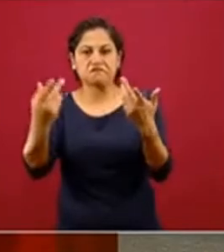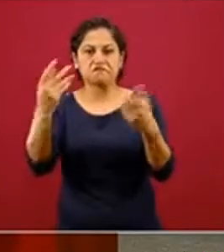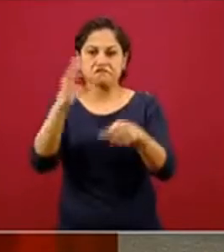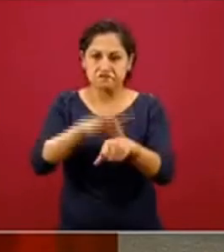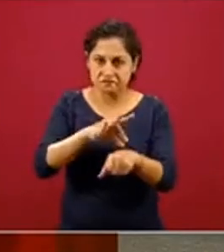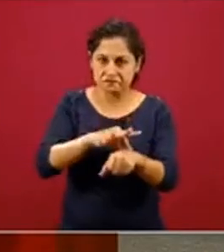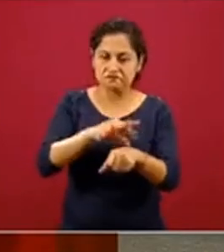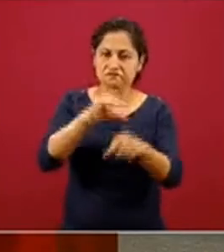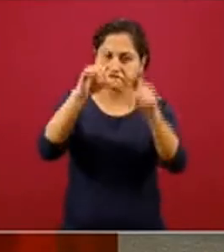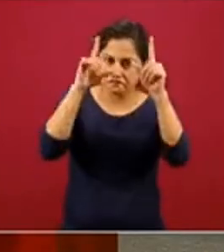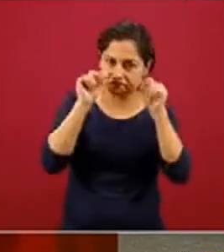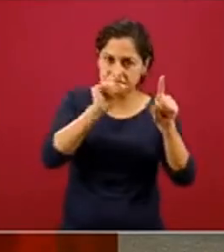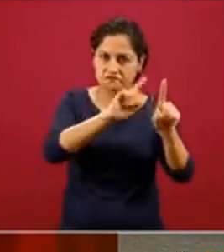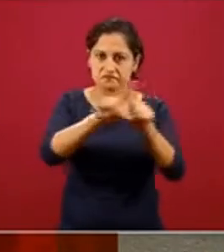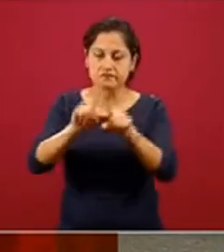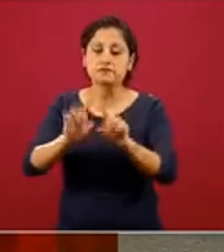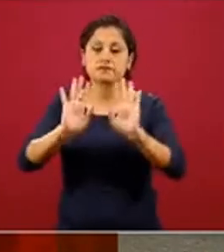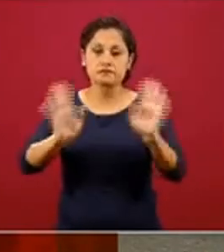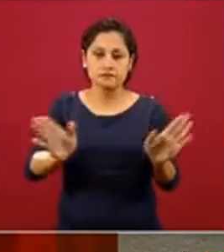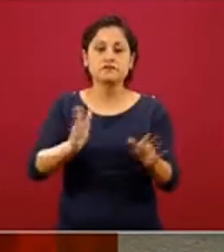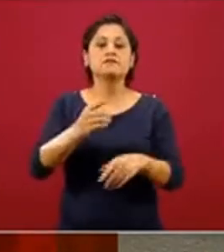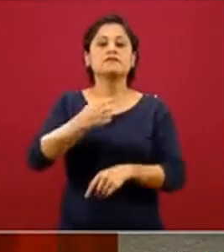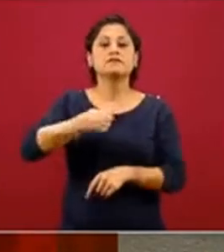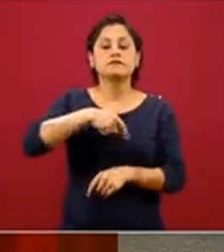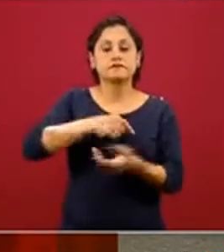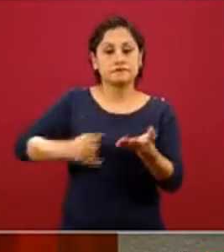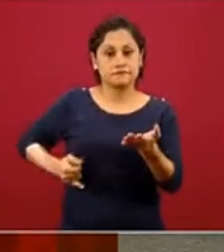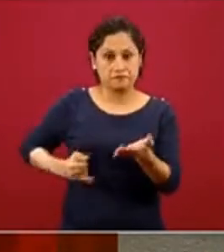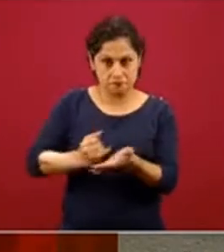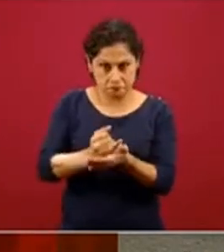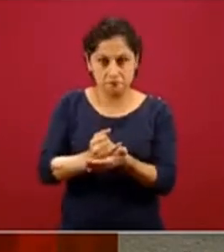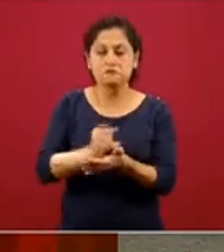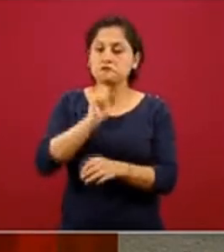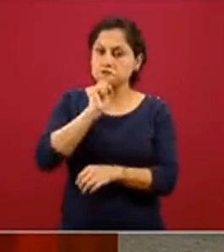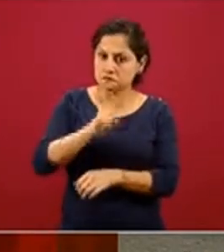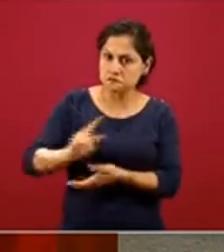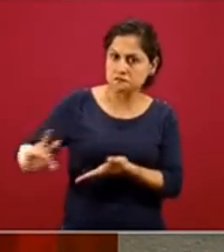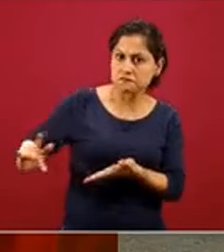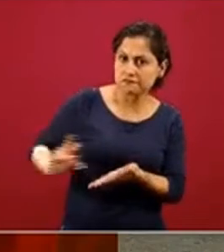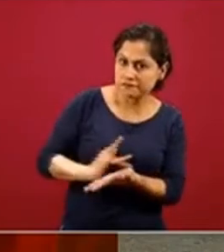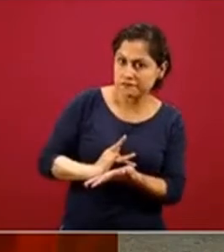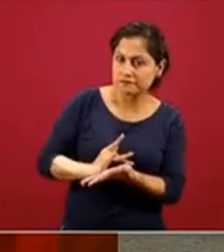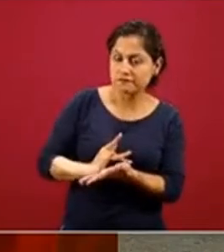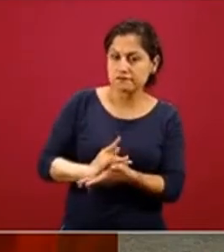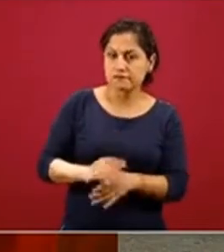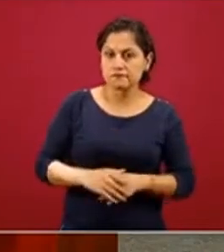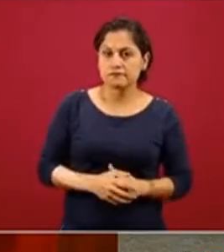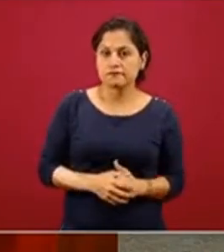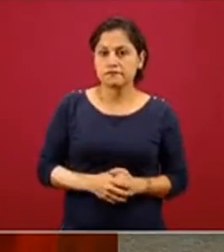la decisión y tenemos no solamente el apoyo, sino la